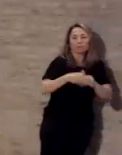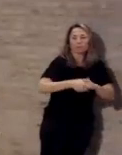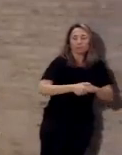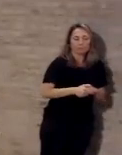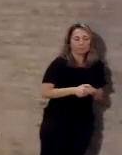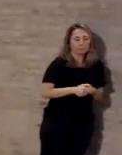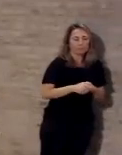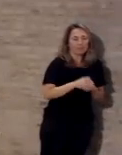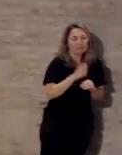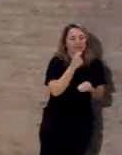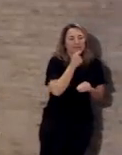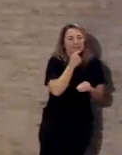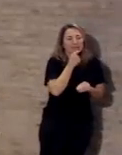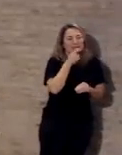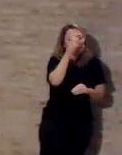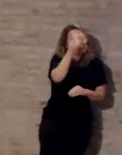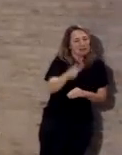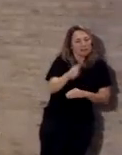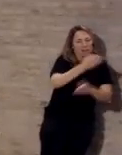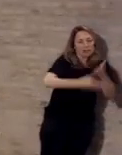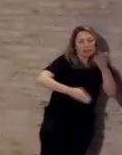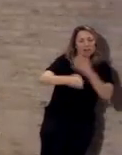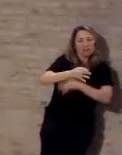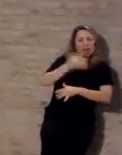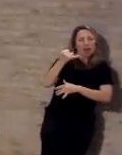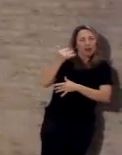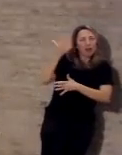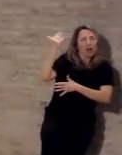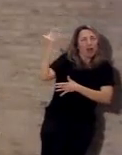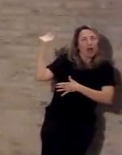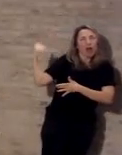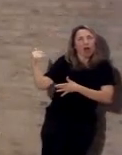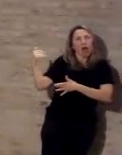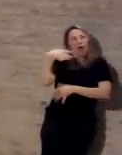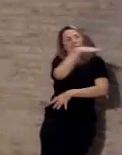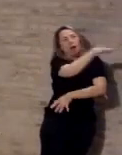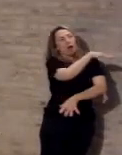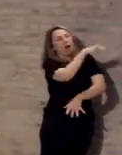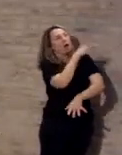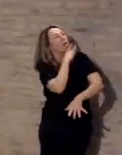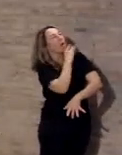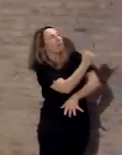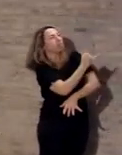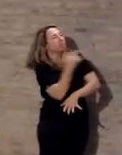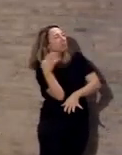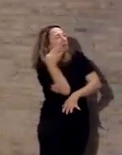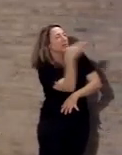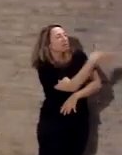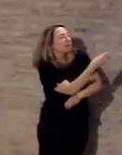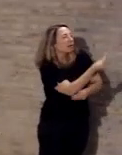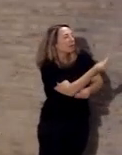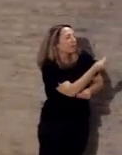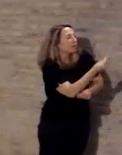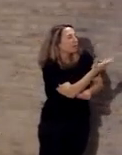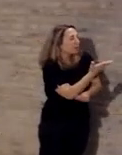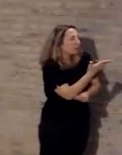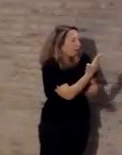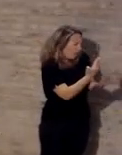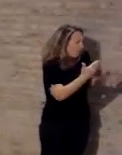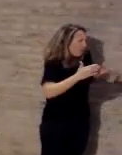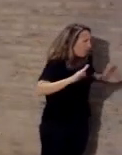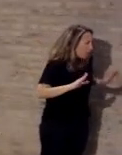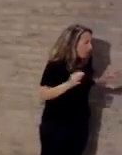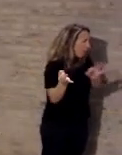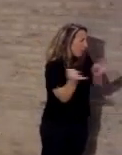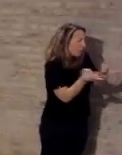bueno que si Micaela hubiera tenido una capacidad y hubiese querido ir a a hacer una denuncia